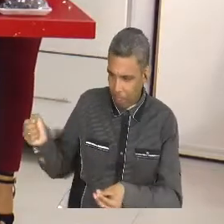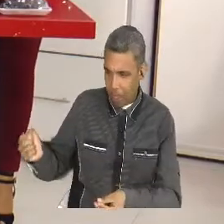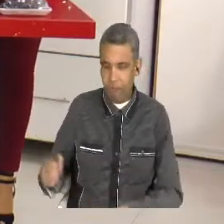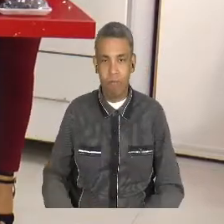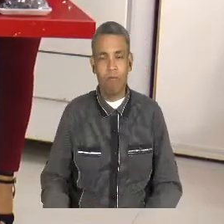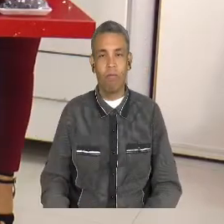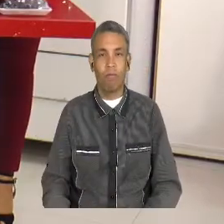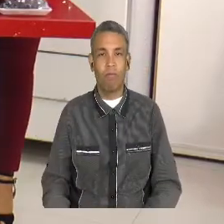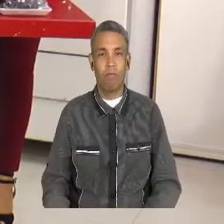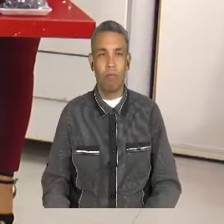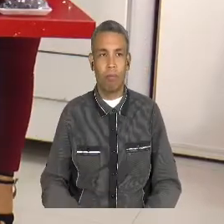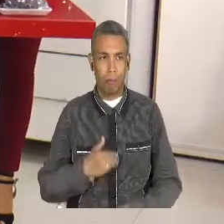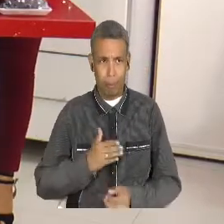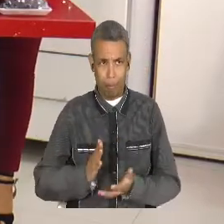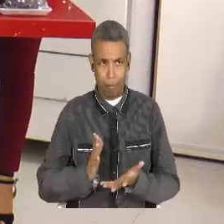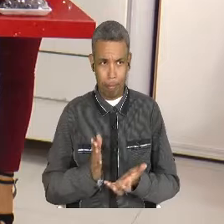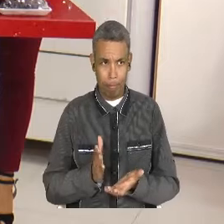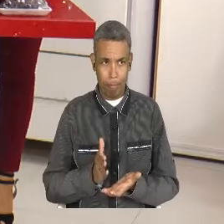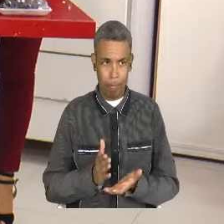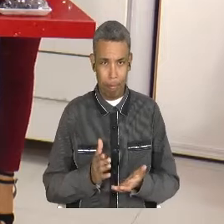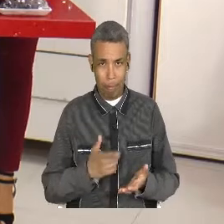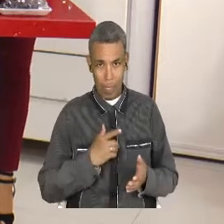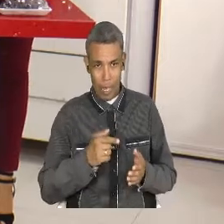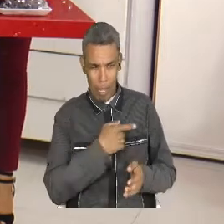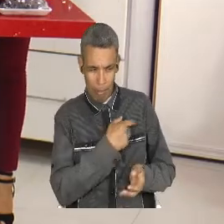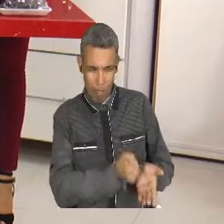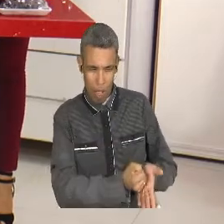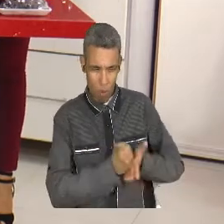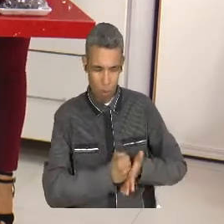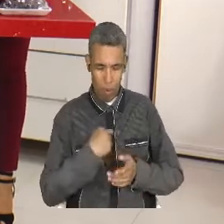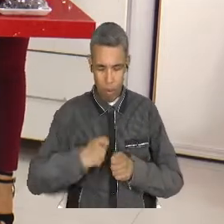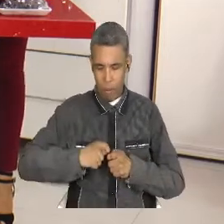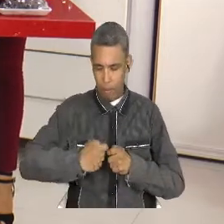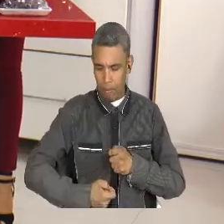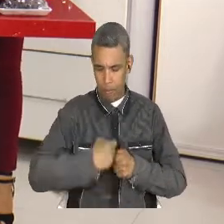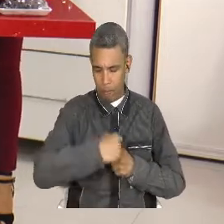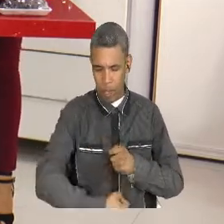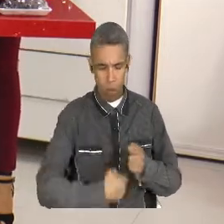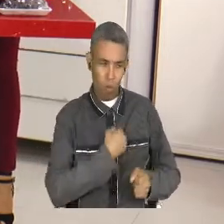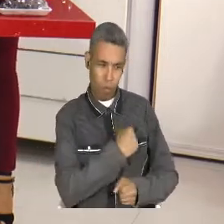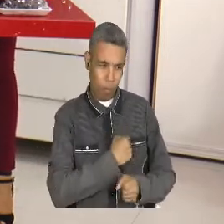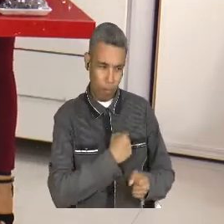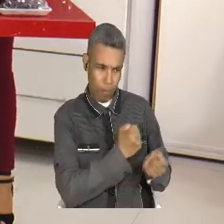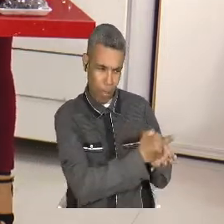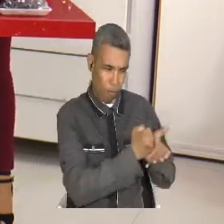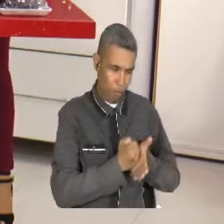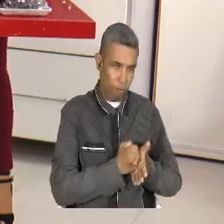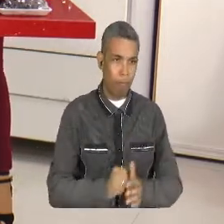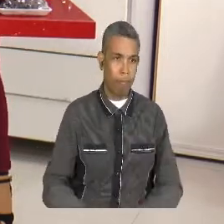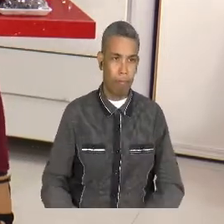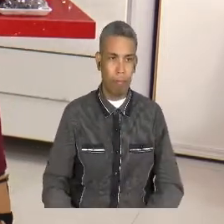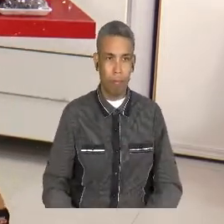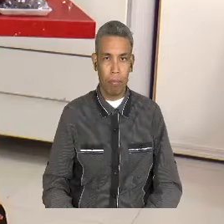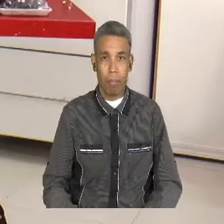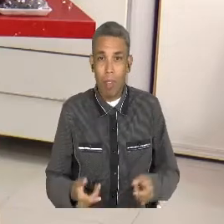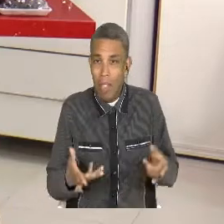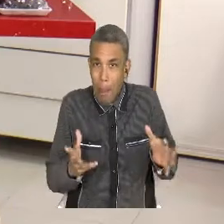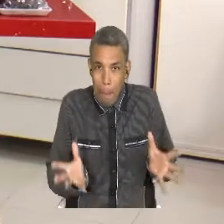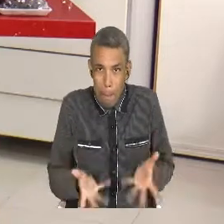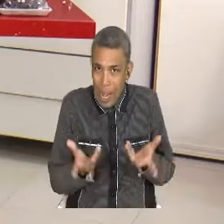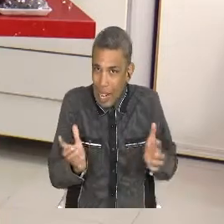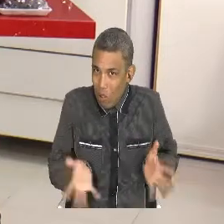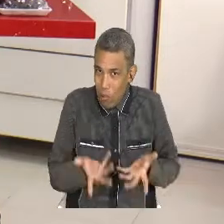quieres. Vamos a picarle... Más, yo ando con los bananos. Okay, yo ando con los bananos, ¿cómo no? Listo. Okay. Toda ensalada de fruta lleva ricos y